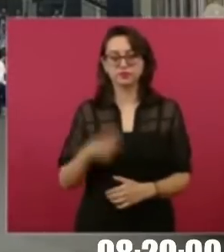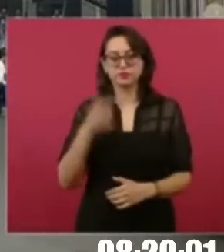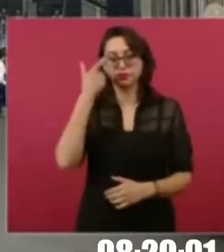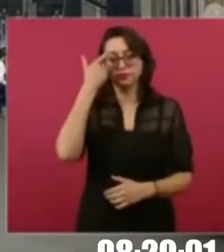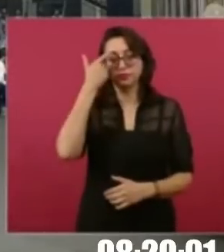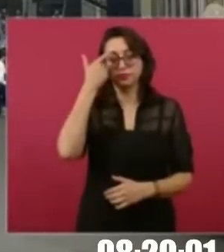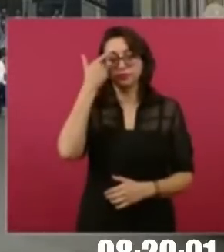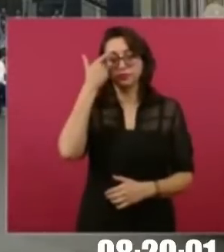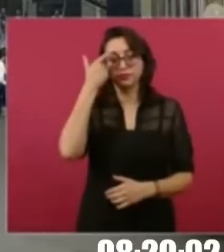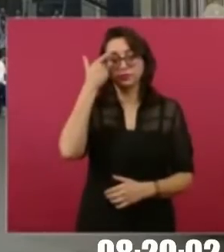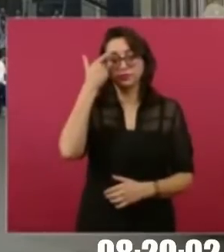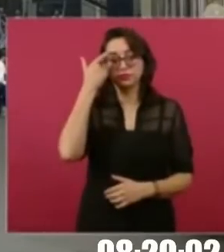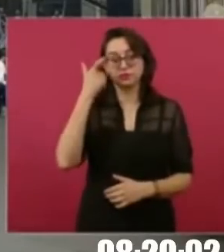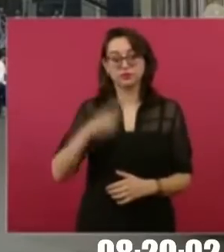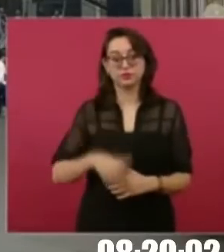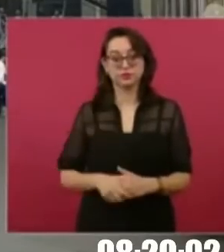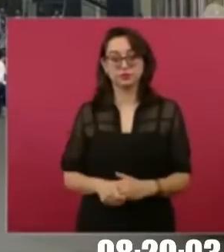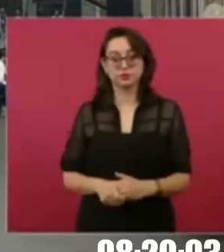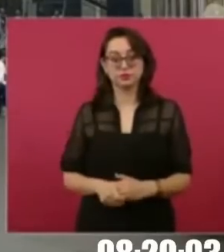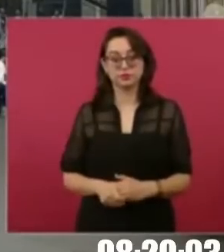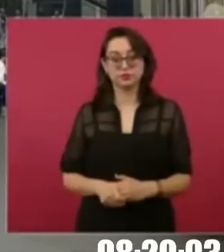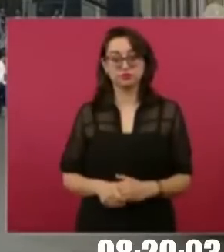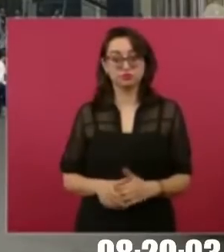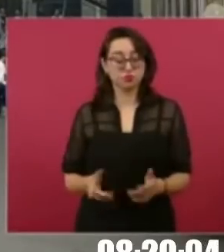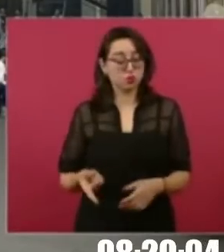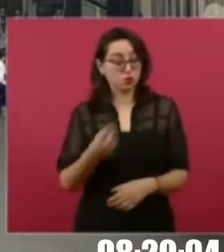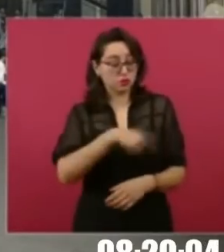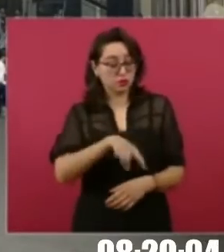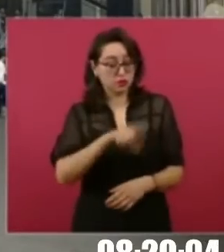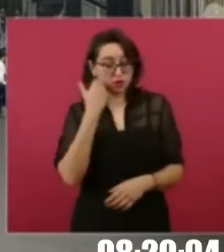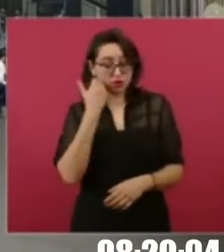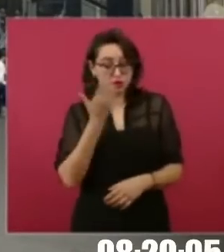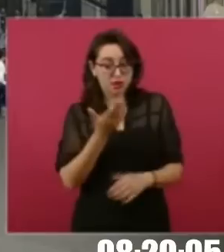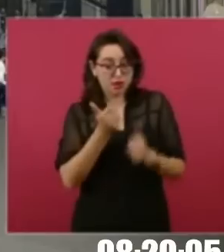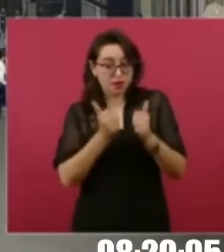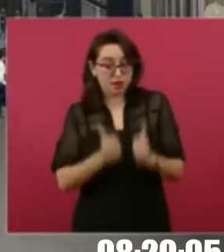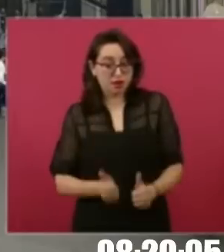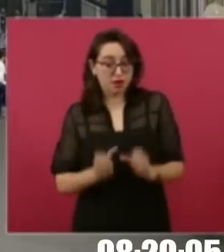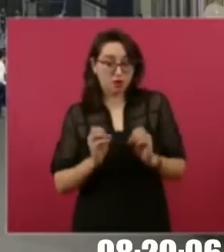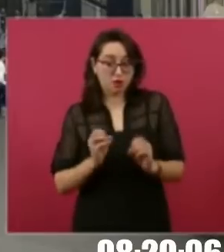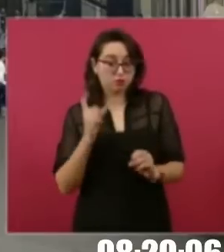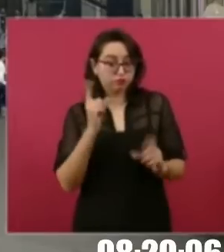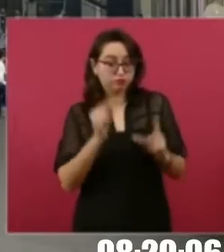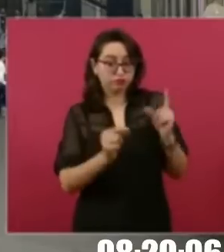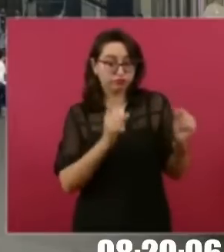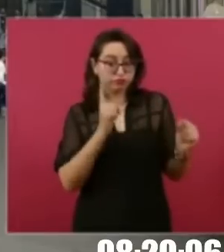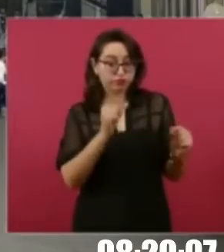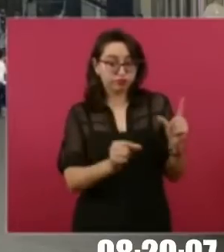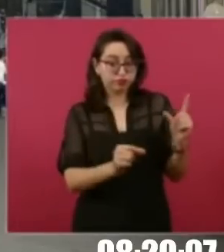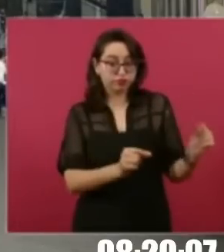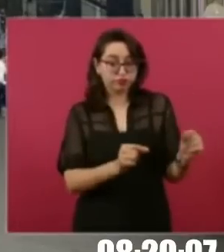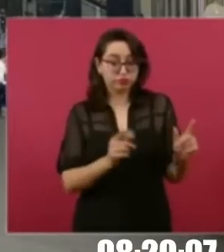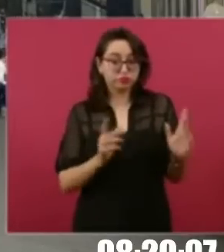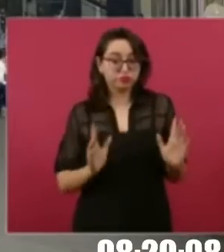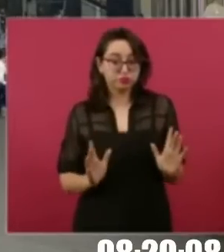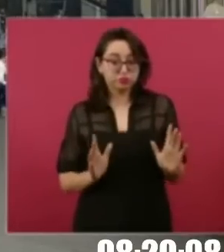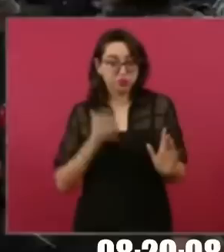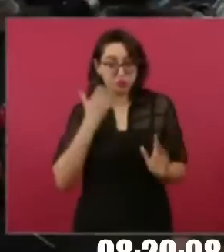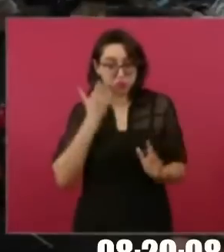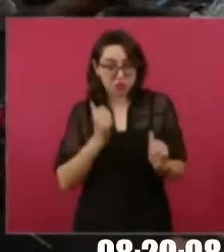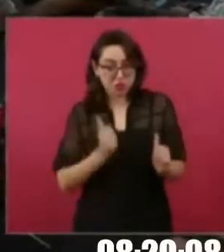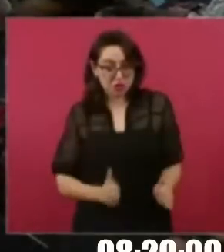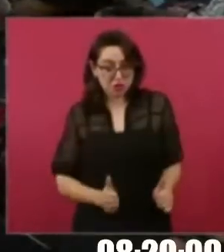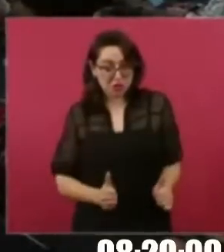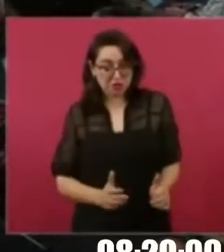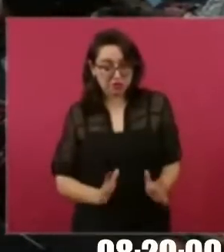Muy bien pues ya ustedes este si se quieren quedar a preguntas y respuestas